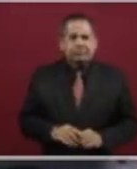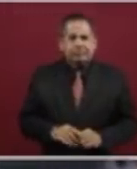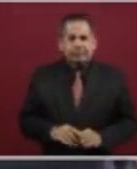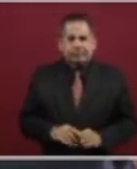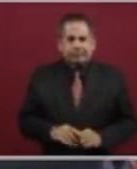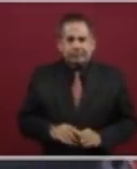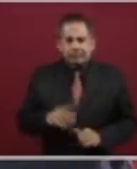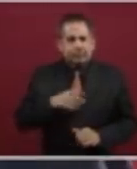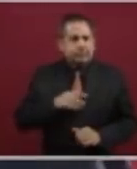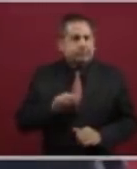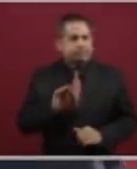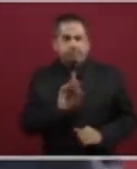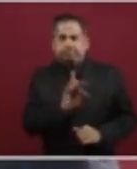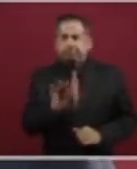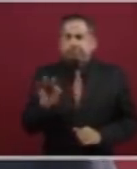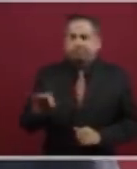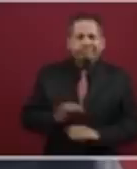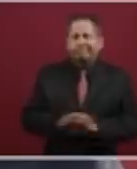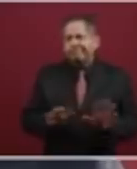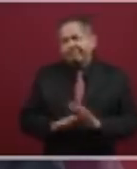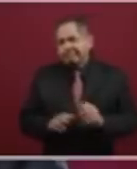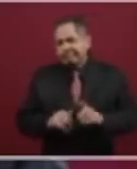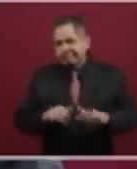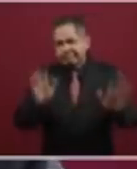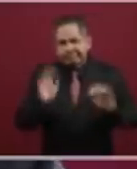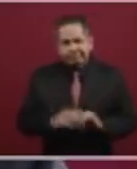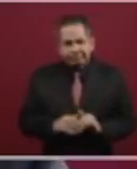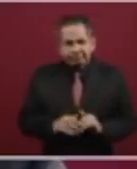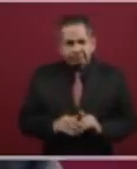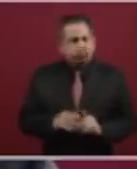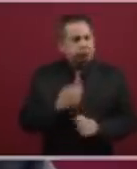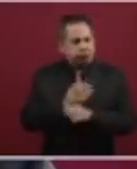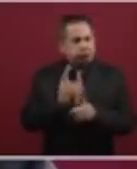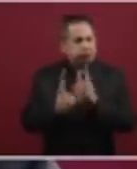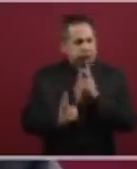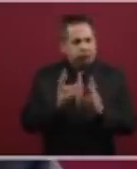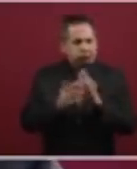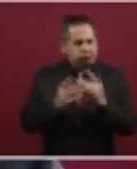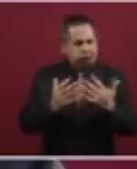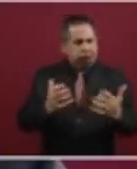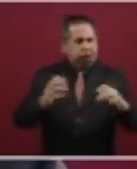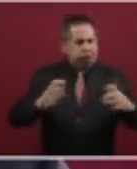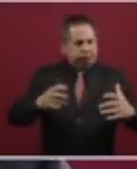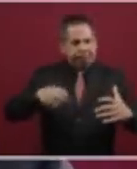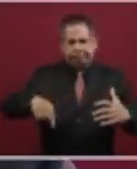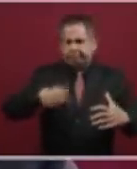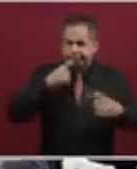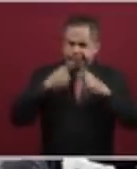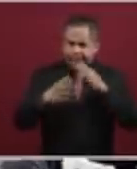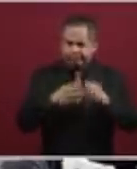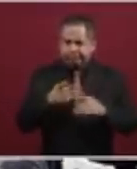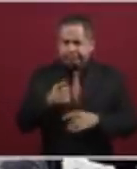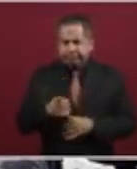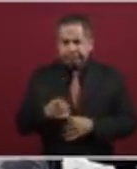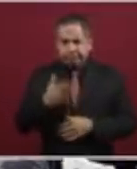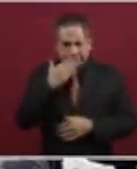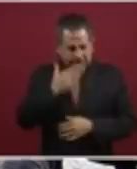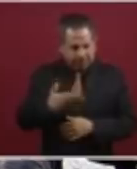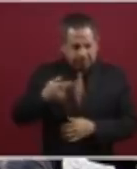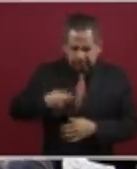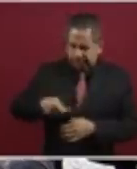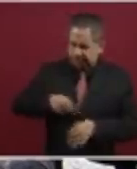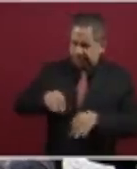voy a cucar a nadie, o sea, nada más estamos hablando aquí de un buen servidor